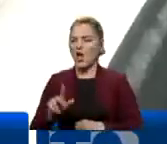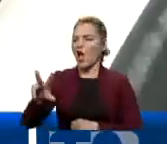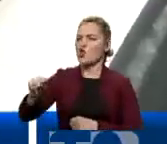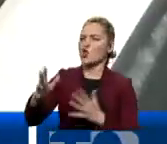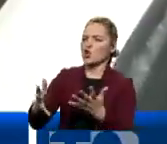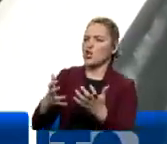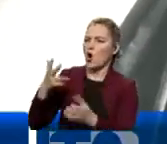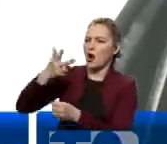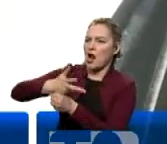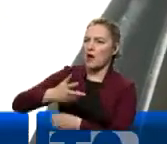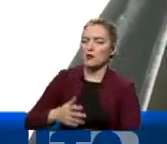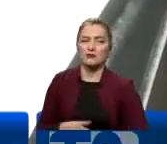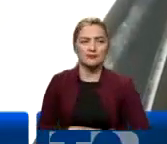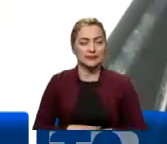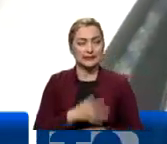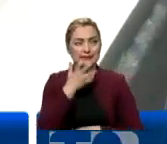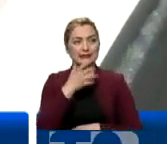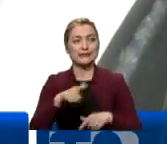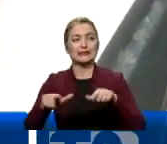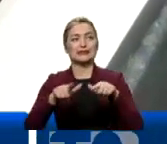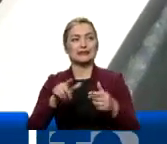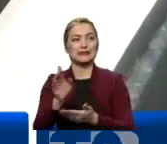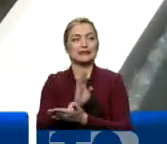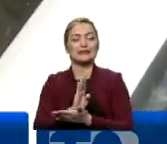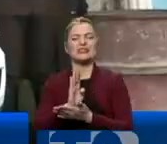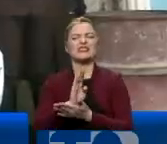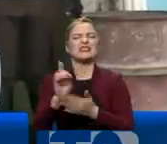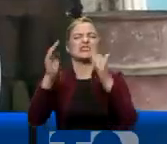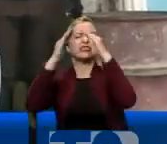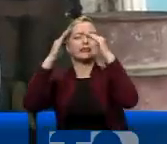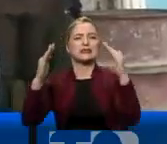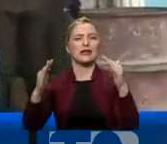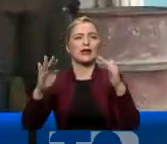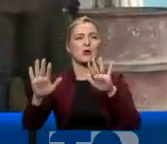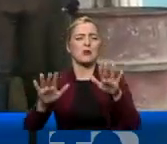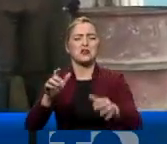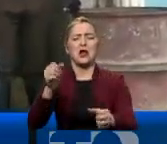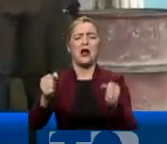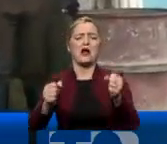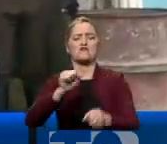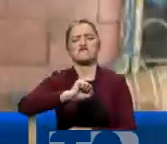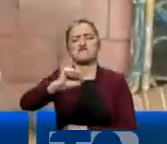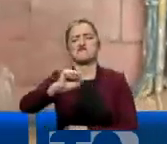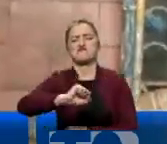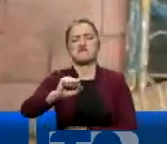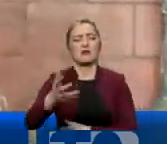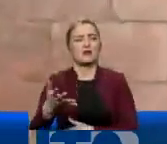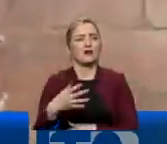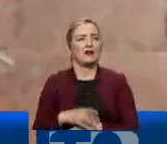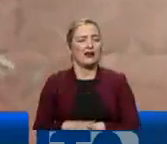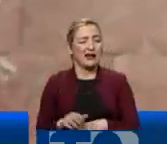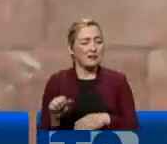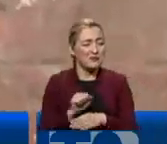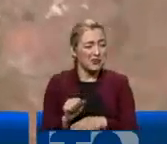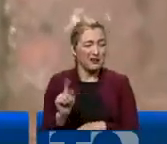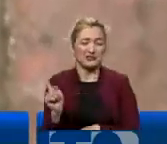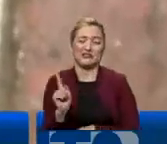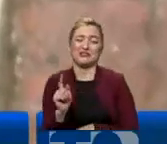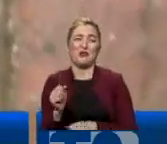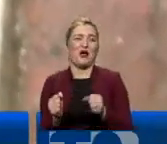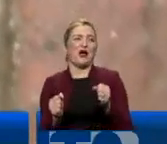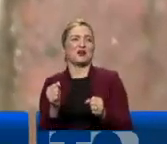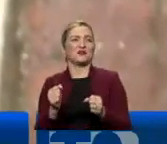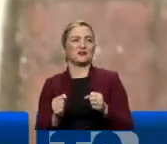¿no? Este domicilio, ubicado en el suburbio de Guayaquil, tenía la fachada de una lavadora de carros, pero lo que menos hacían era esta actividad, pues